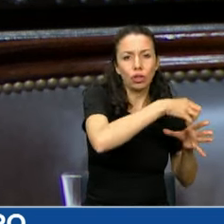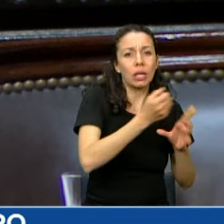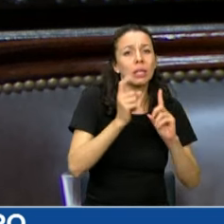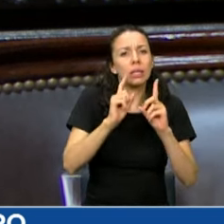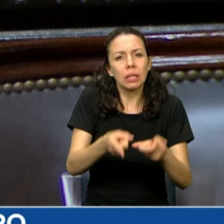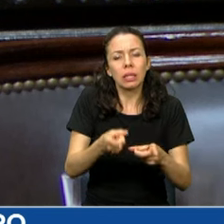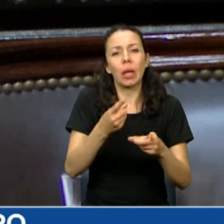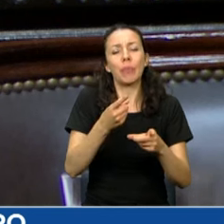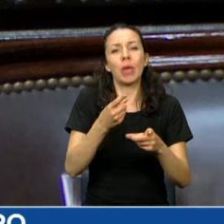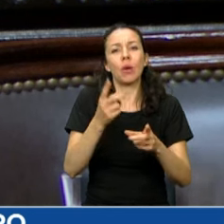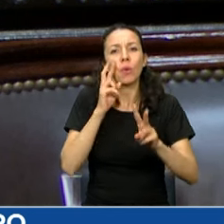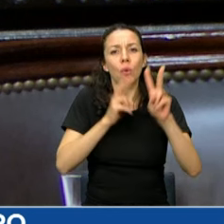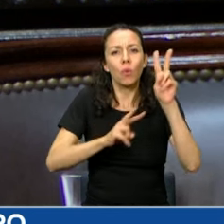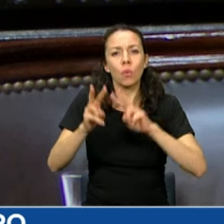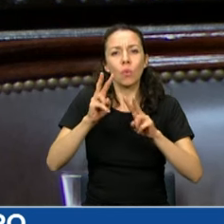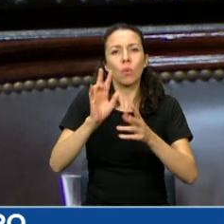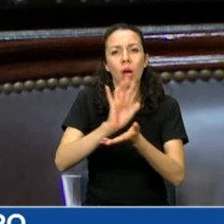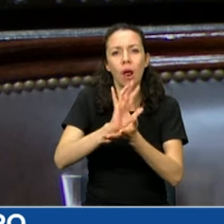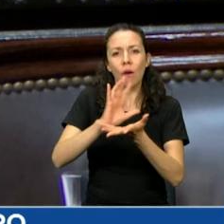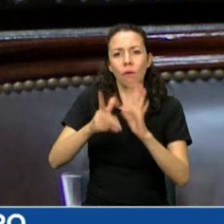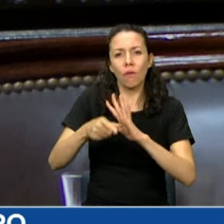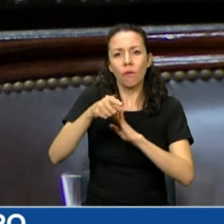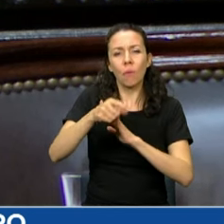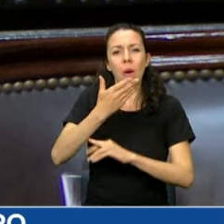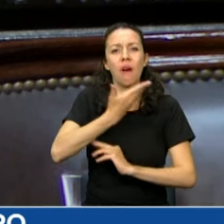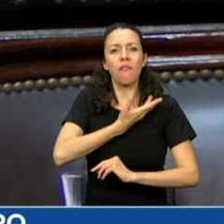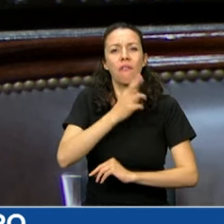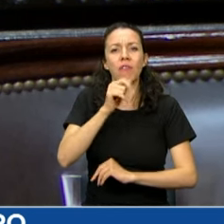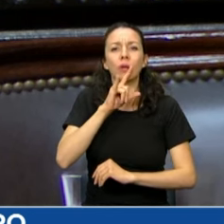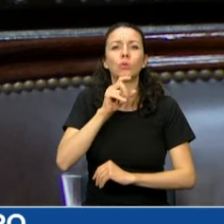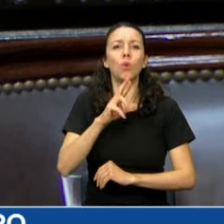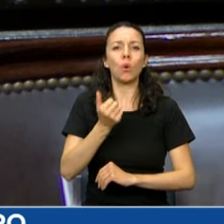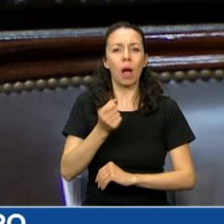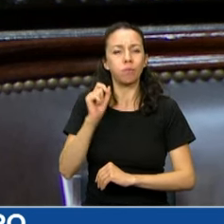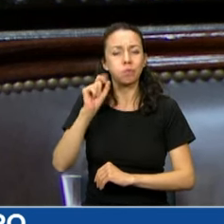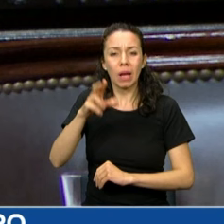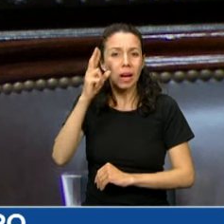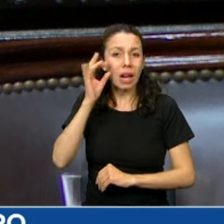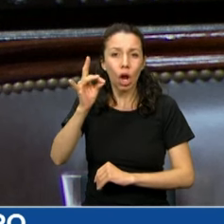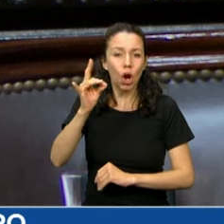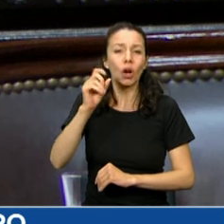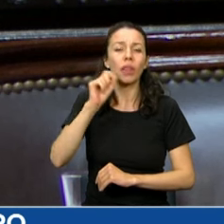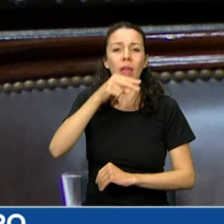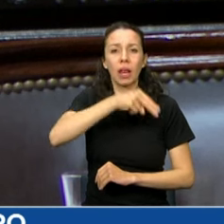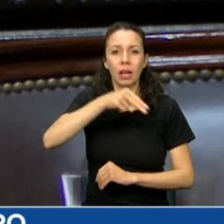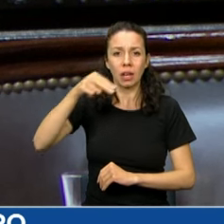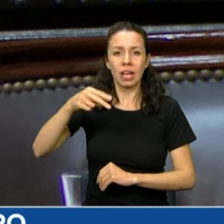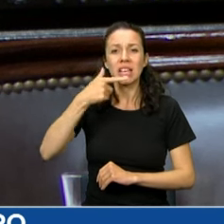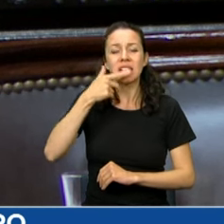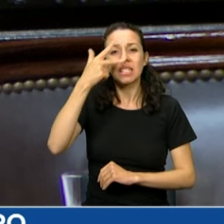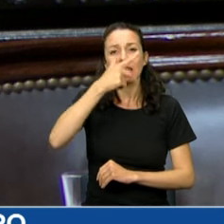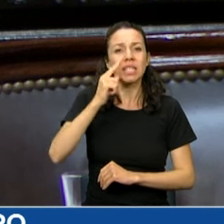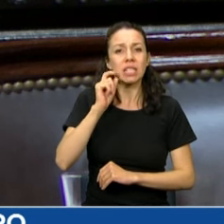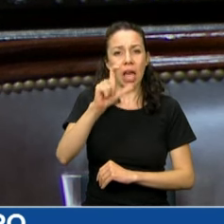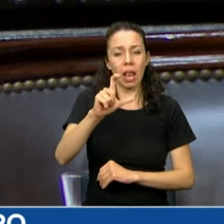aumento del nivel de fracturas que hoy es récord en la Cuenca neuquina para el shil oil y para el